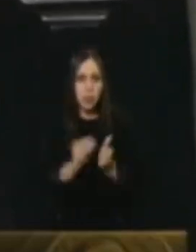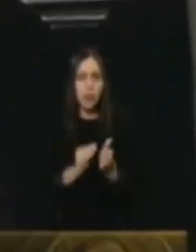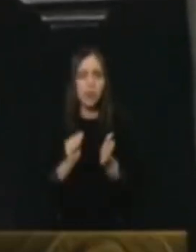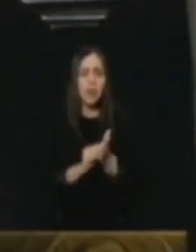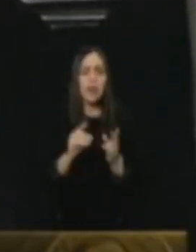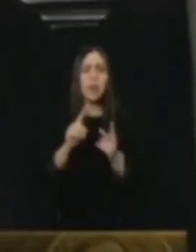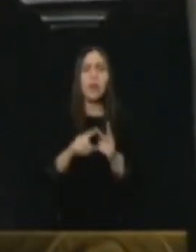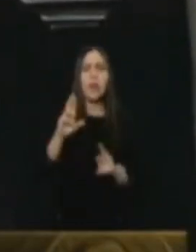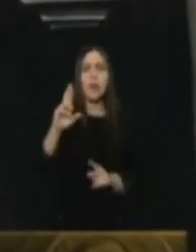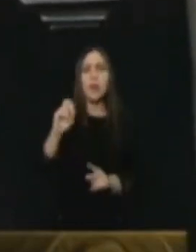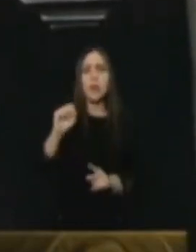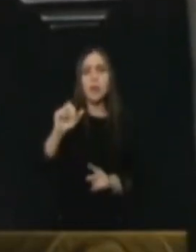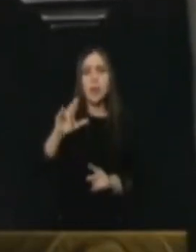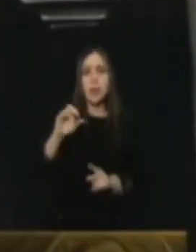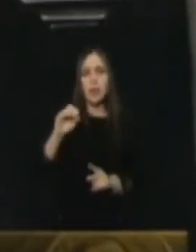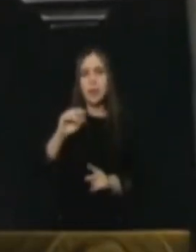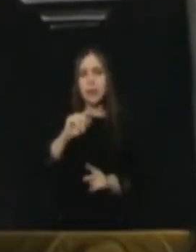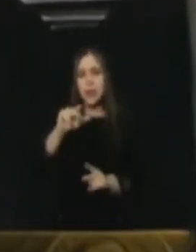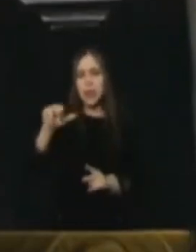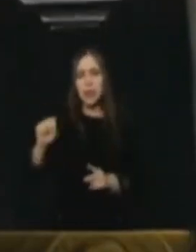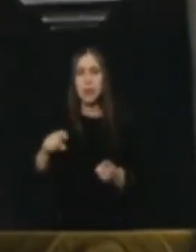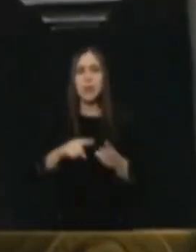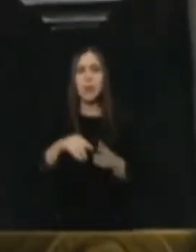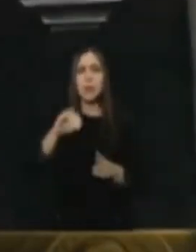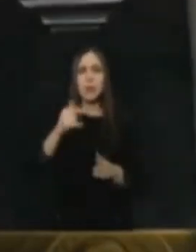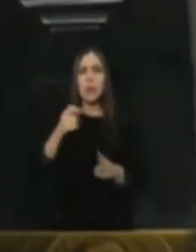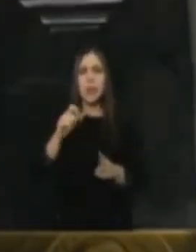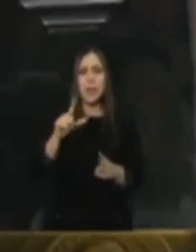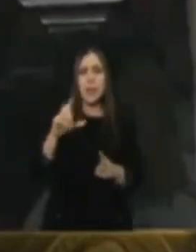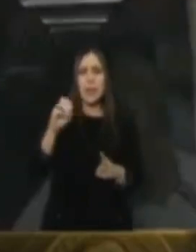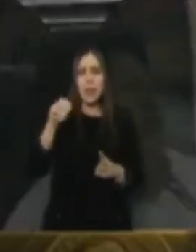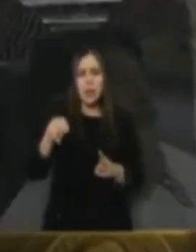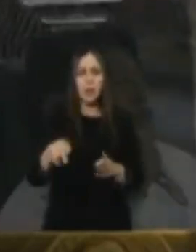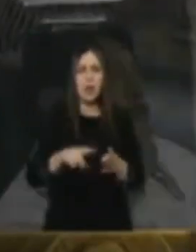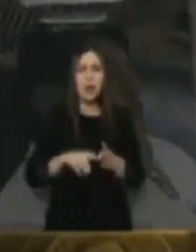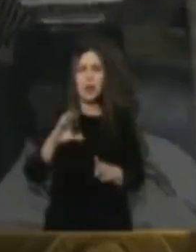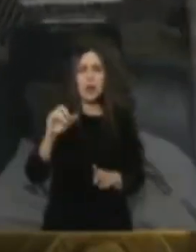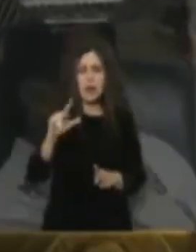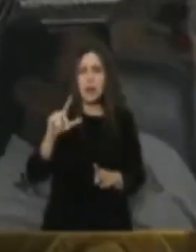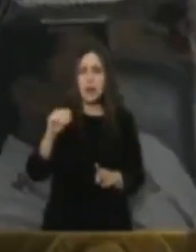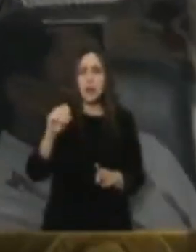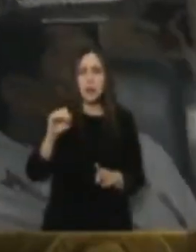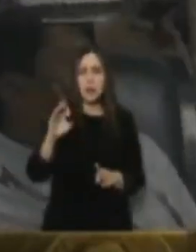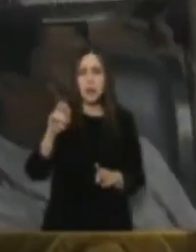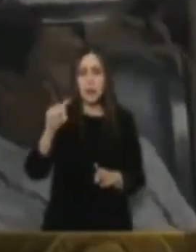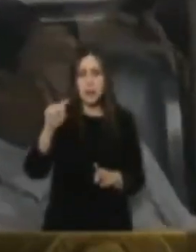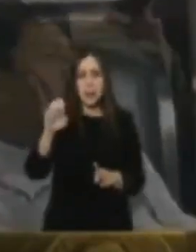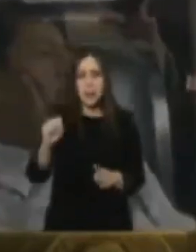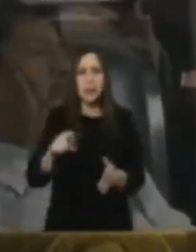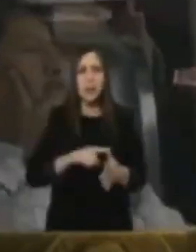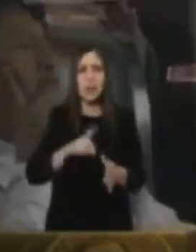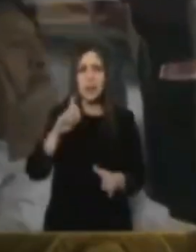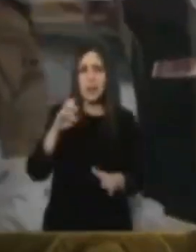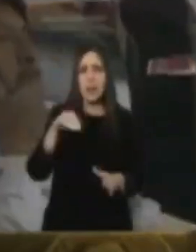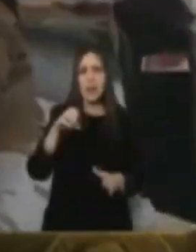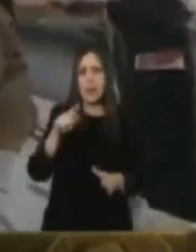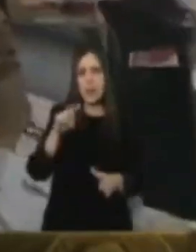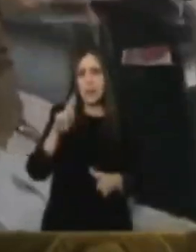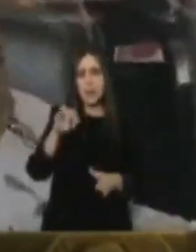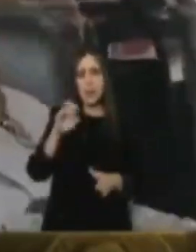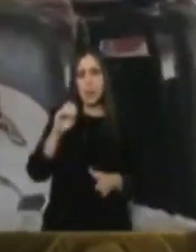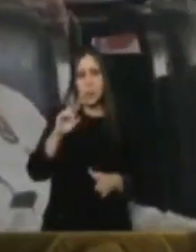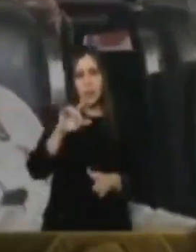de Miguel León Portilla, la de Carlos Fuentes, la de Demetrio Vallejo y la de